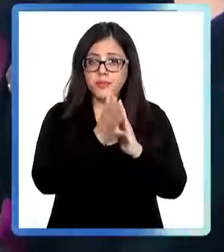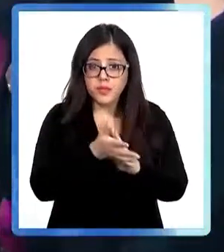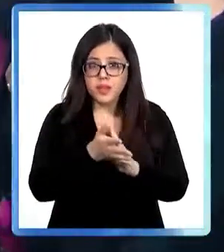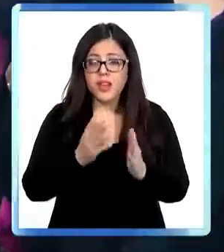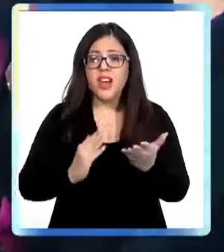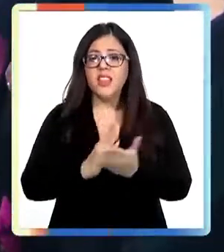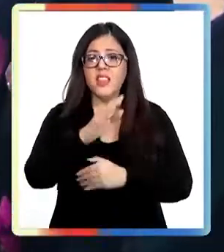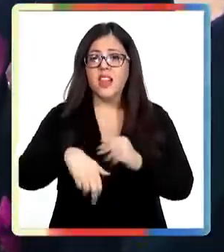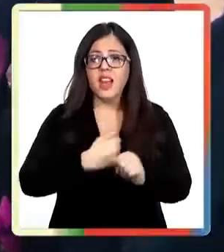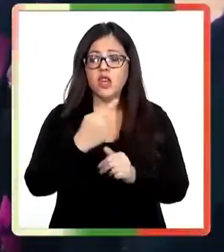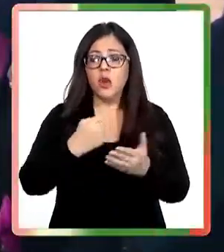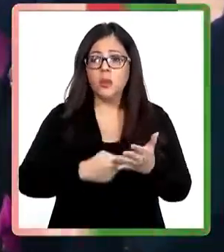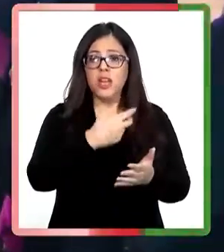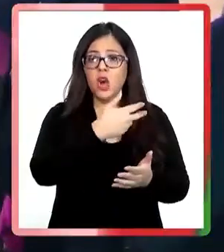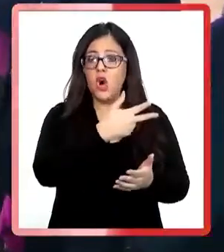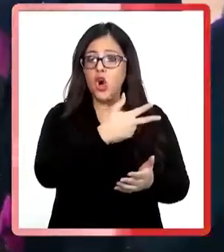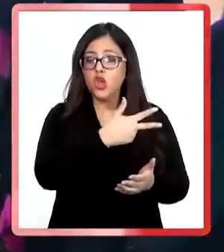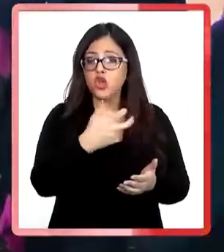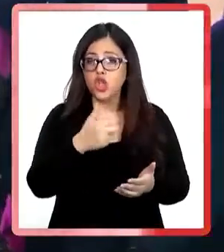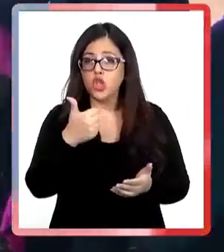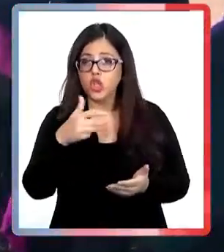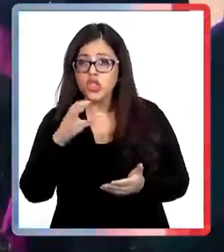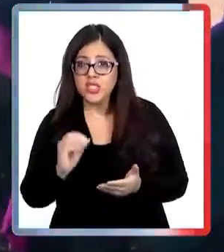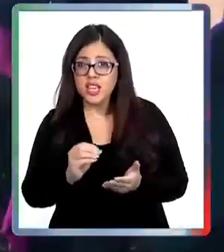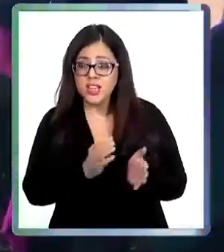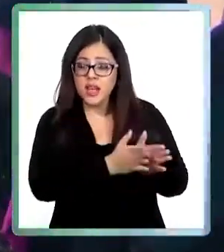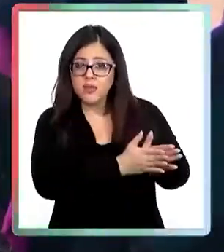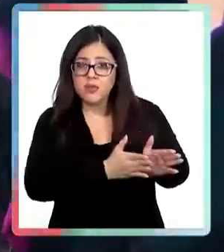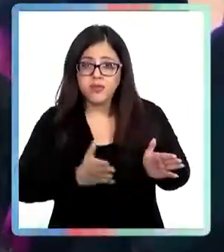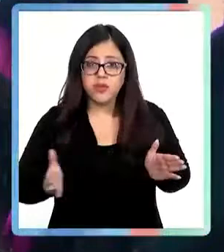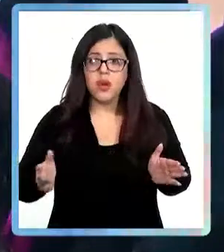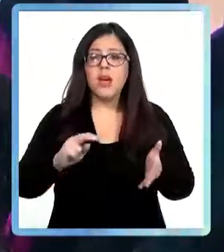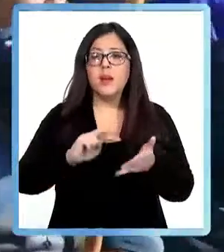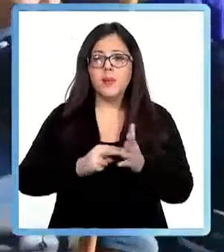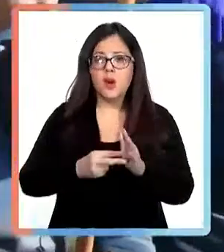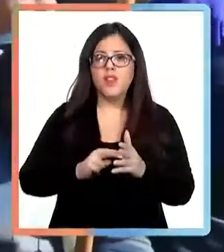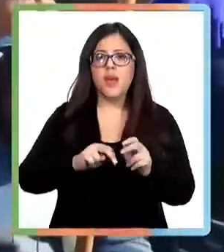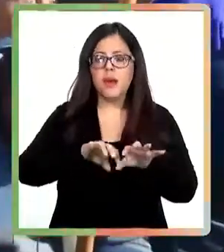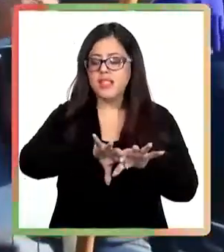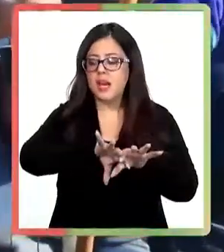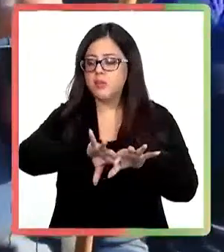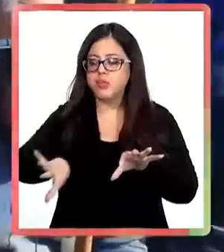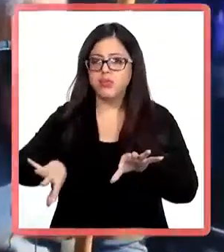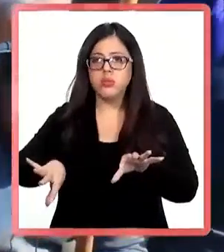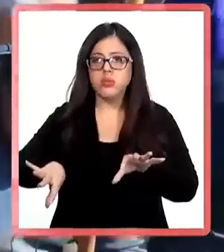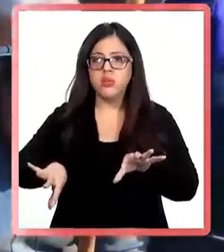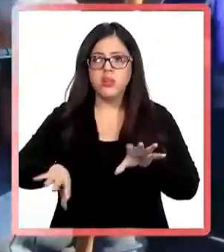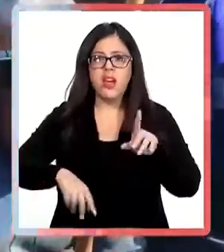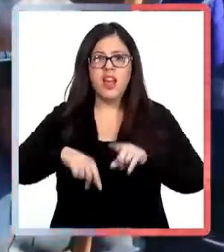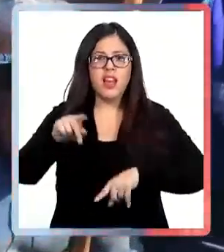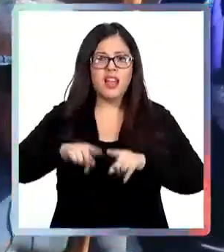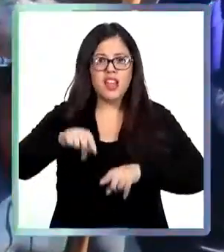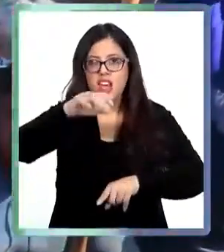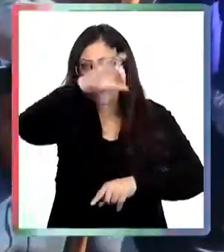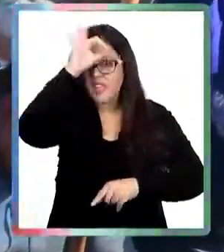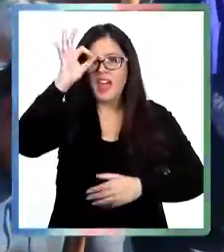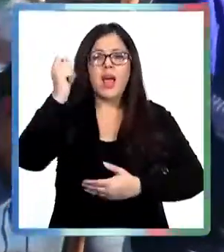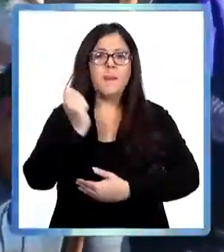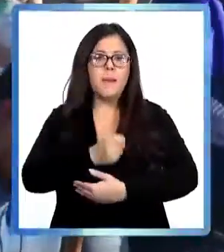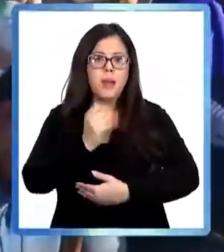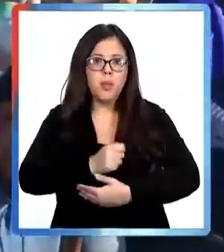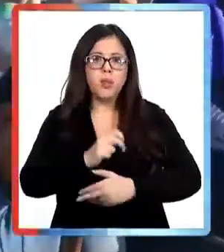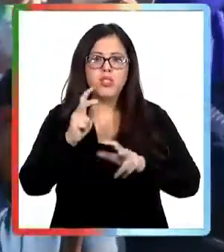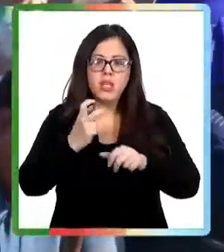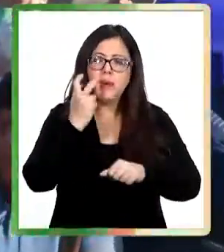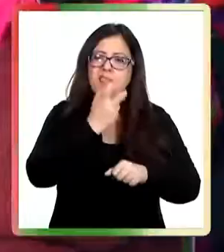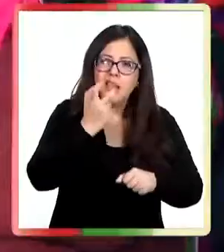desde 1860 en adelante ha habido un despojo del pueblo nación mapuche de su tierra, de su identidad, de su lengua, de su cultura. Hoy